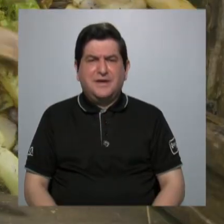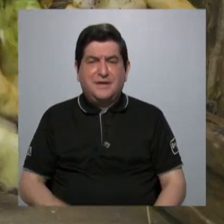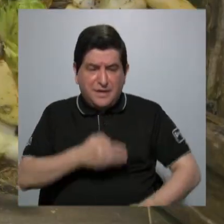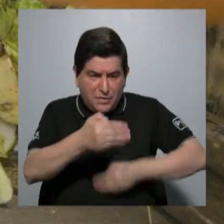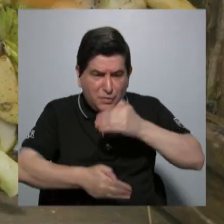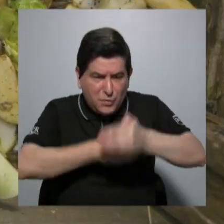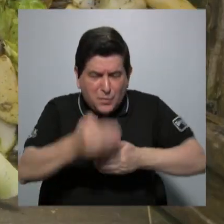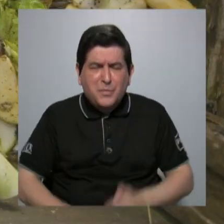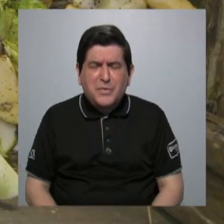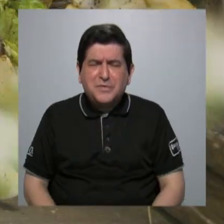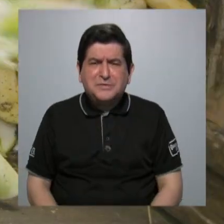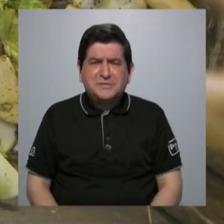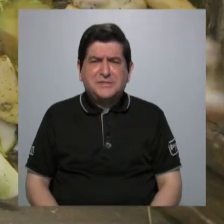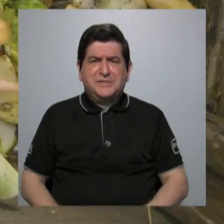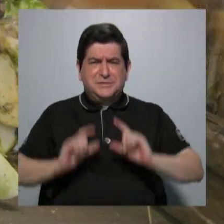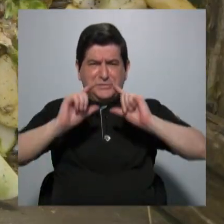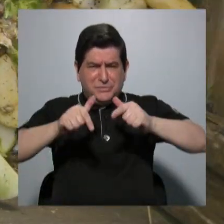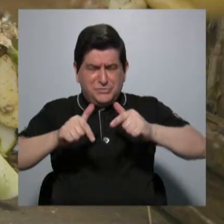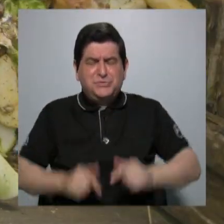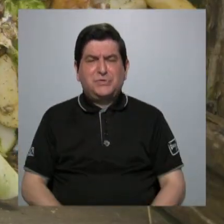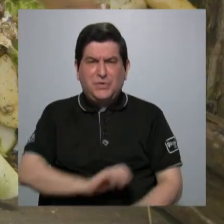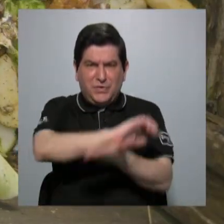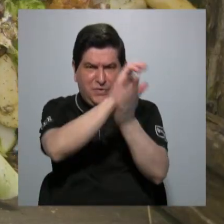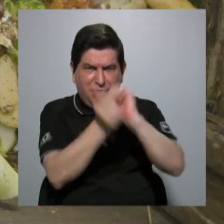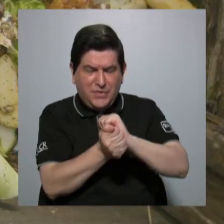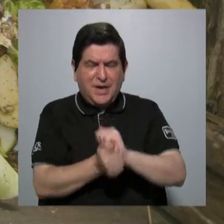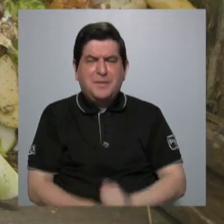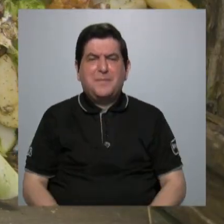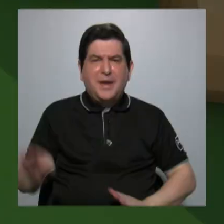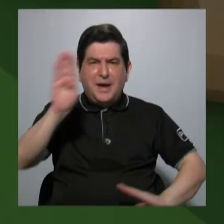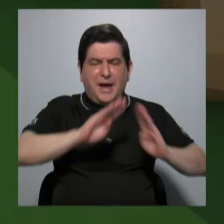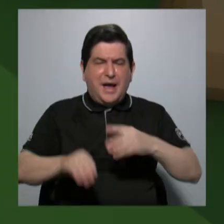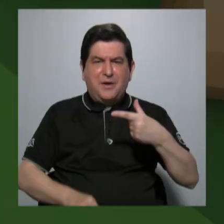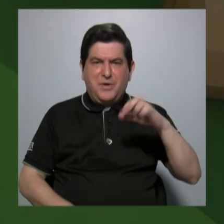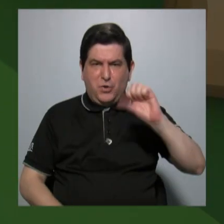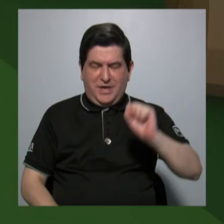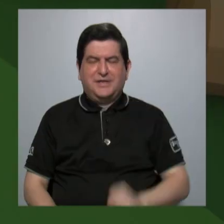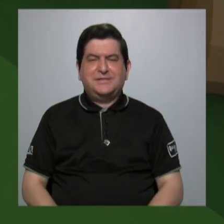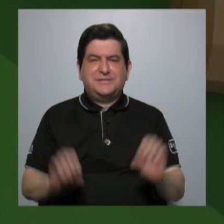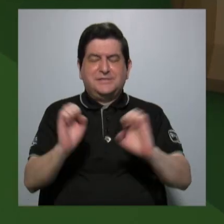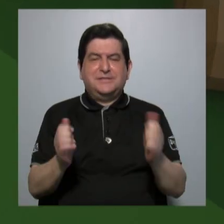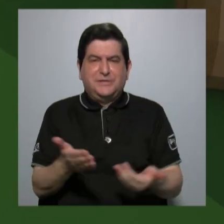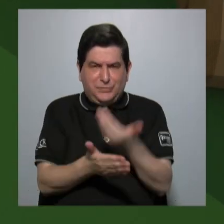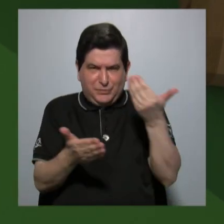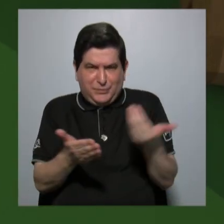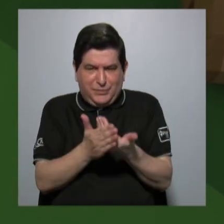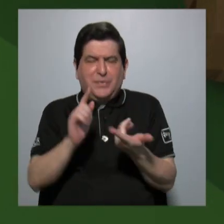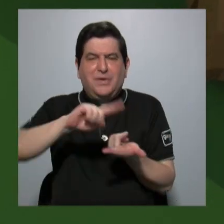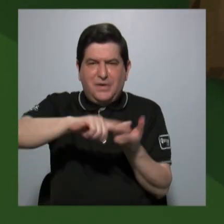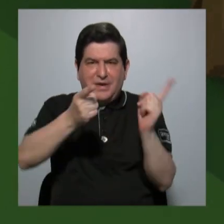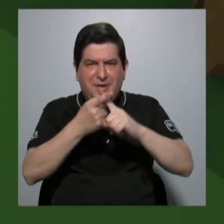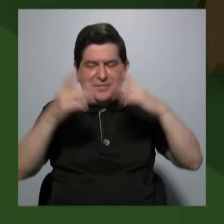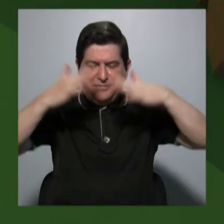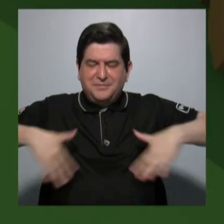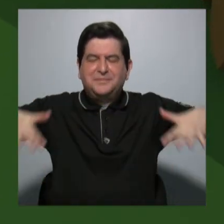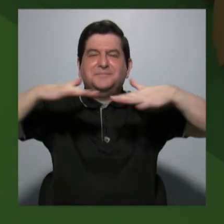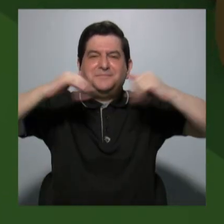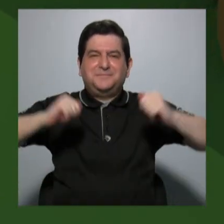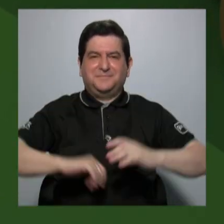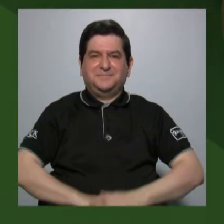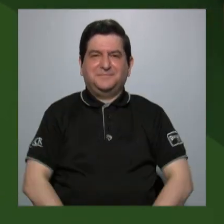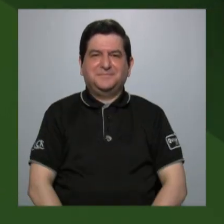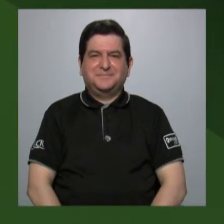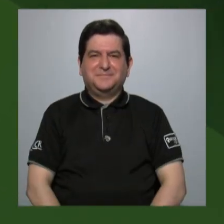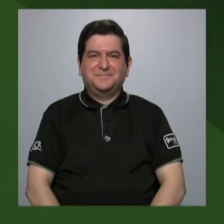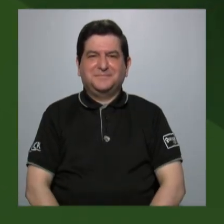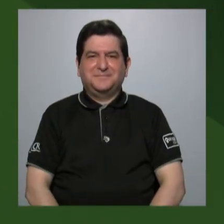la descomposición de materia orgánica transforma residuos en biogás, que es una energía renovable y amigable con el medio